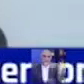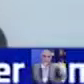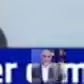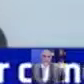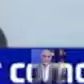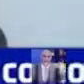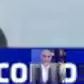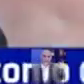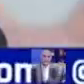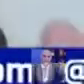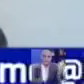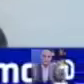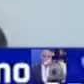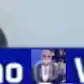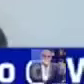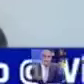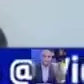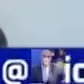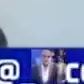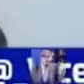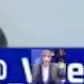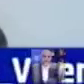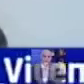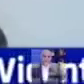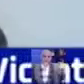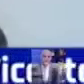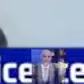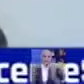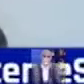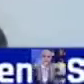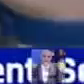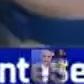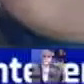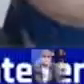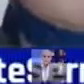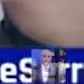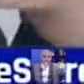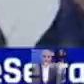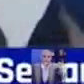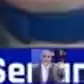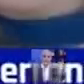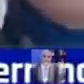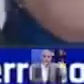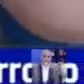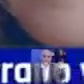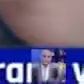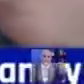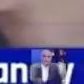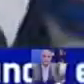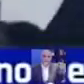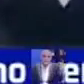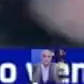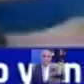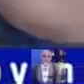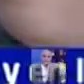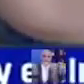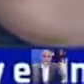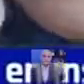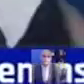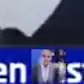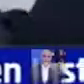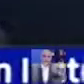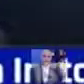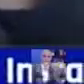presidente de la República, pero todos estos personajes son de la misma laya, y aunque parecieran venir de